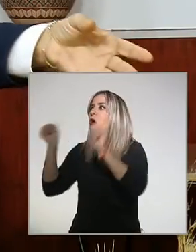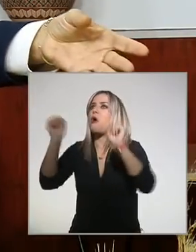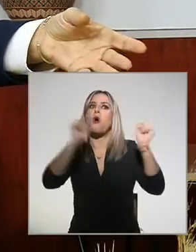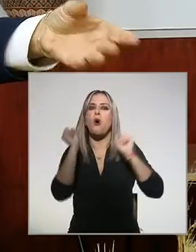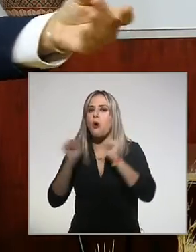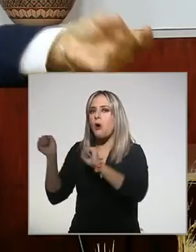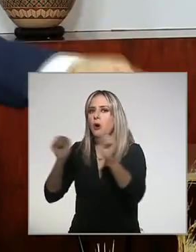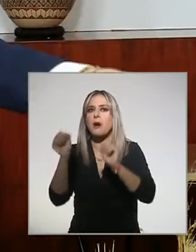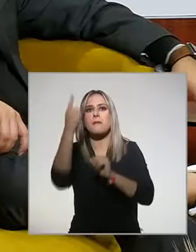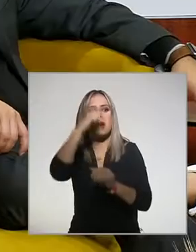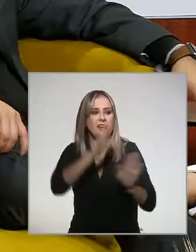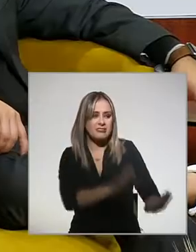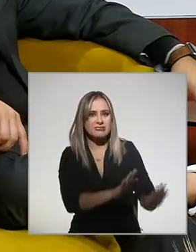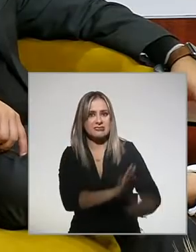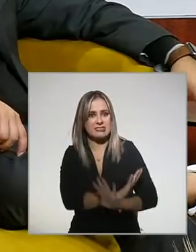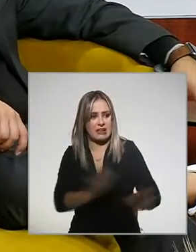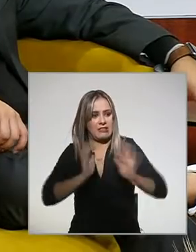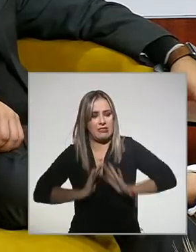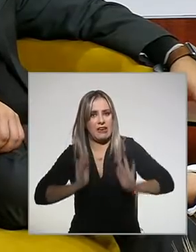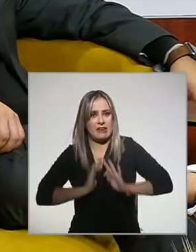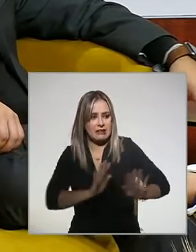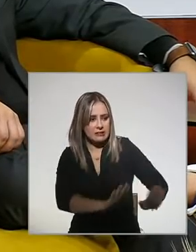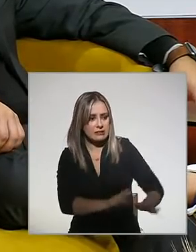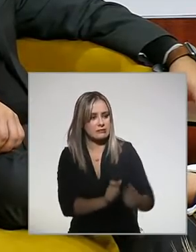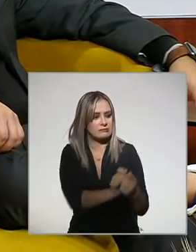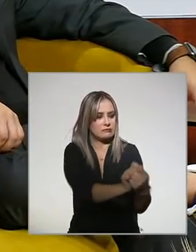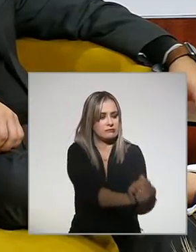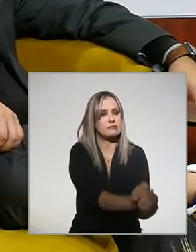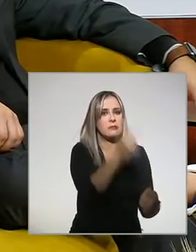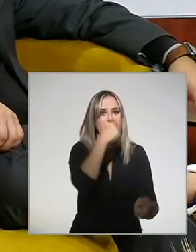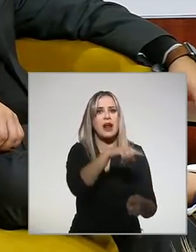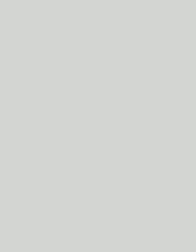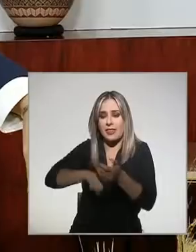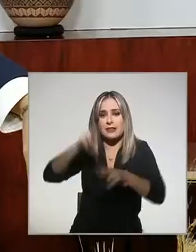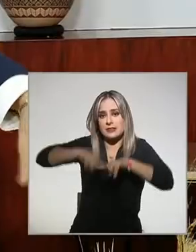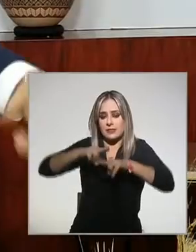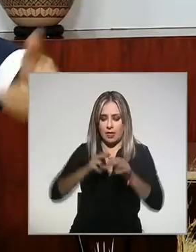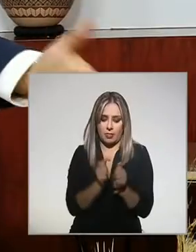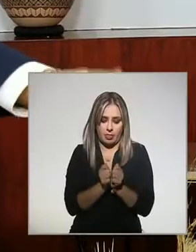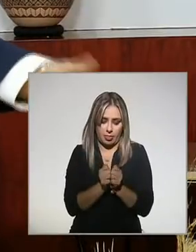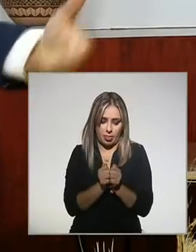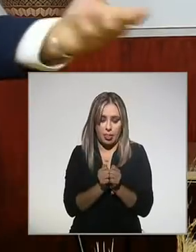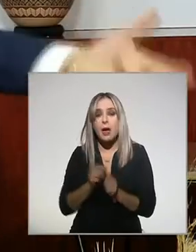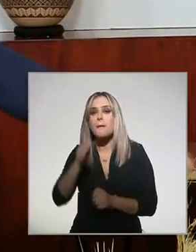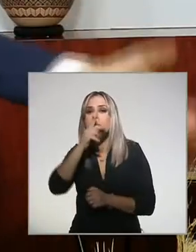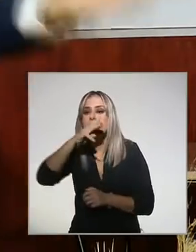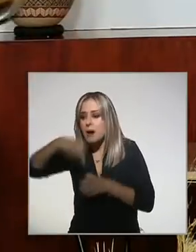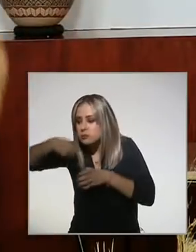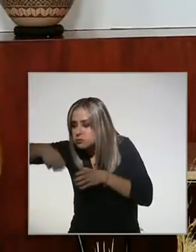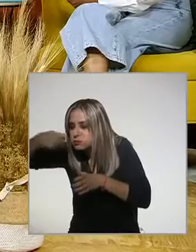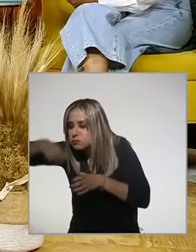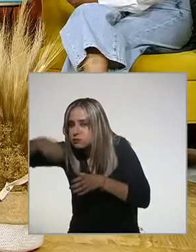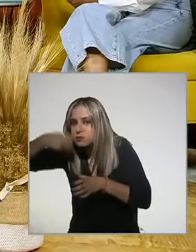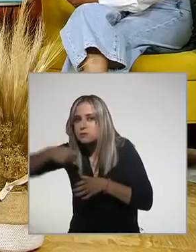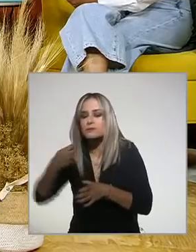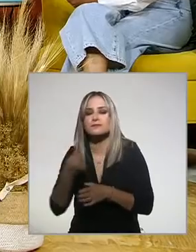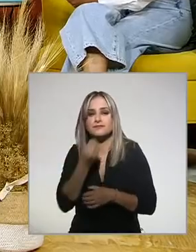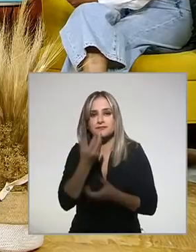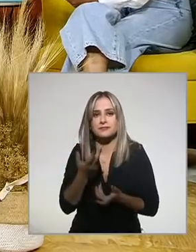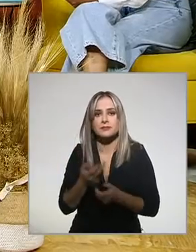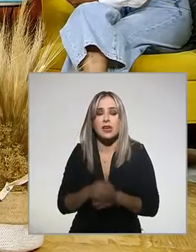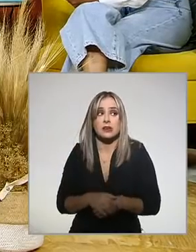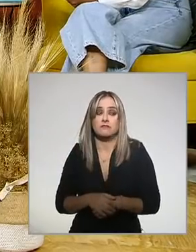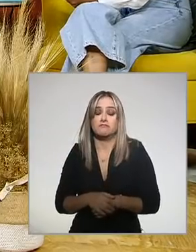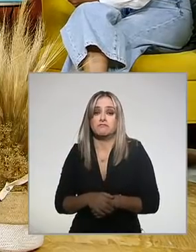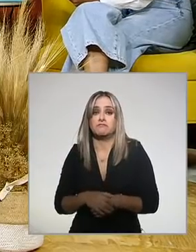para tenerlo controlado, para tenerlo quieto, para que nos deje desayunar. ¿Es válido enchufar a un niño? La pregunta es, pues depende